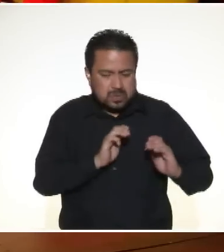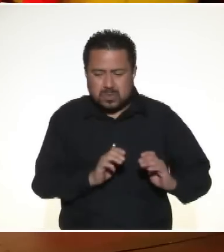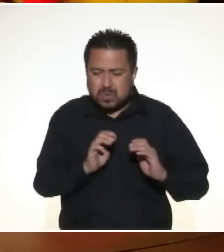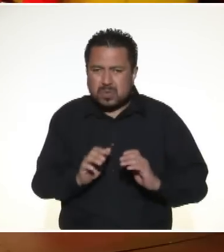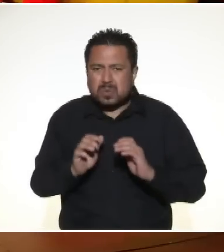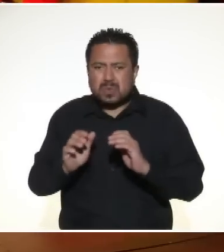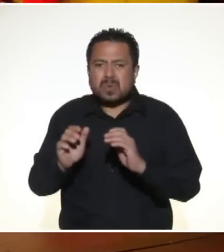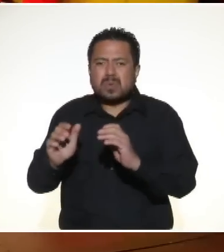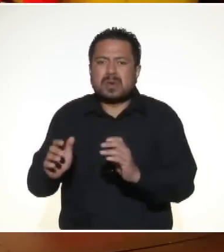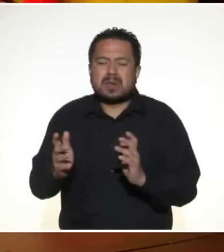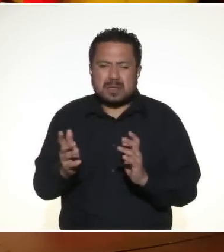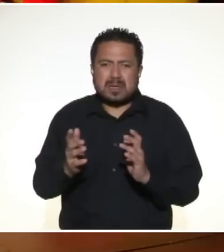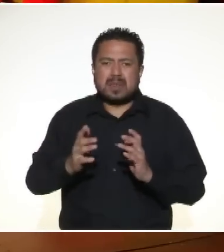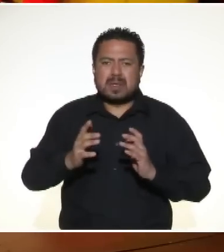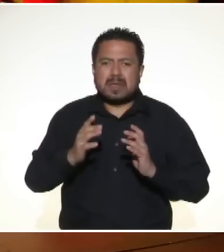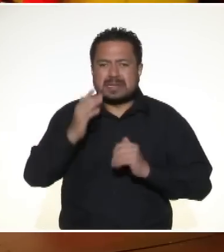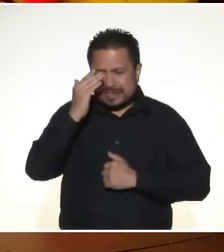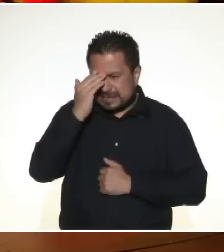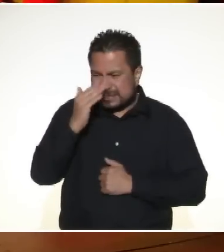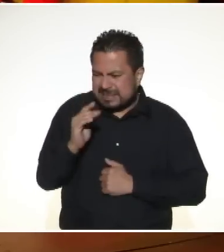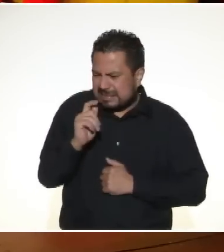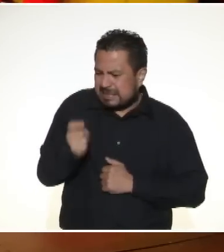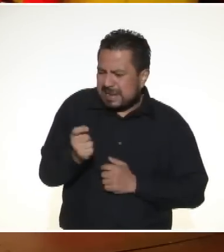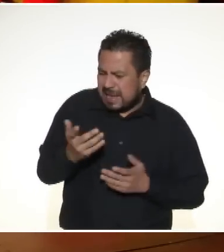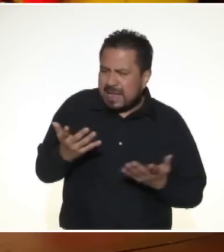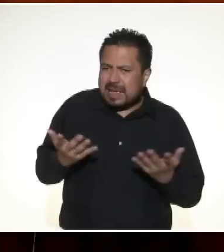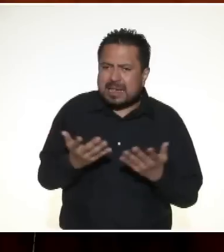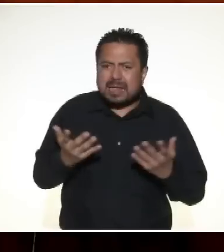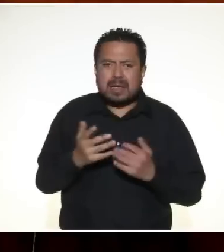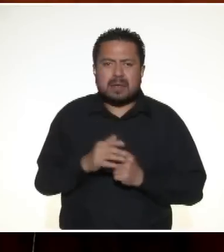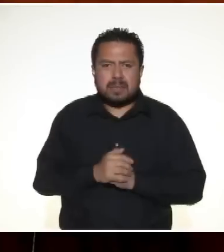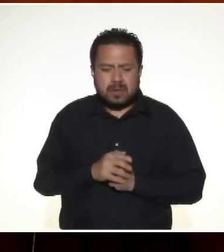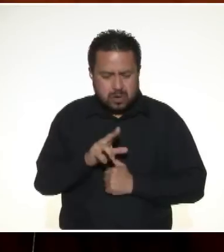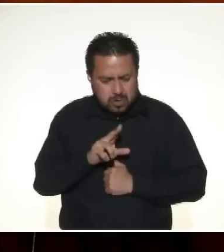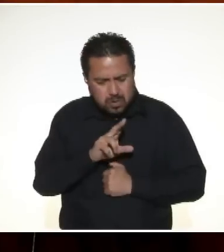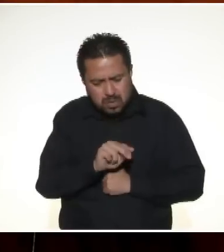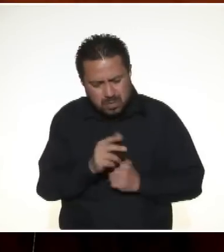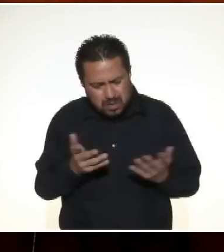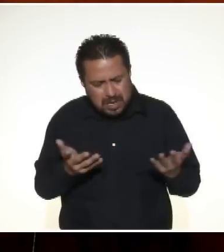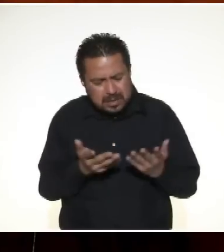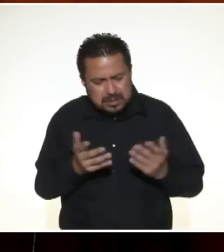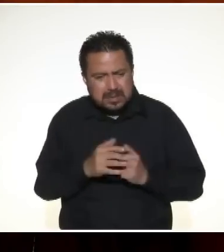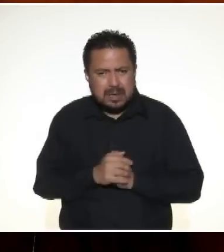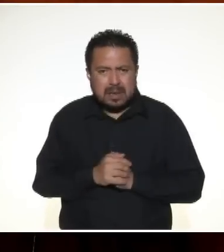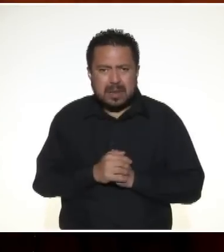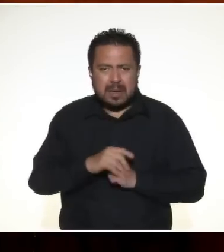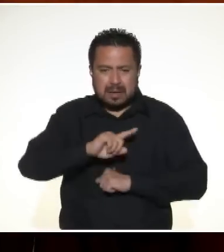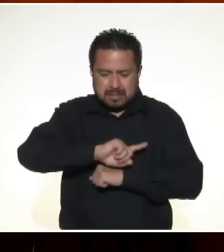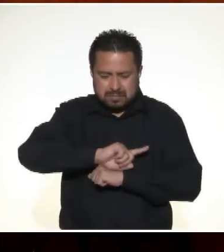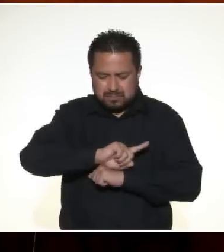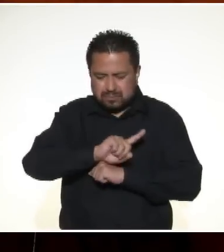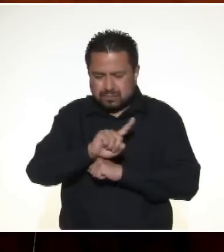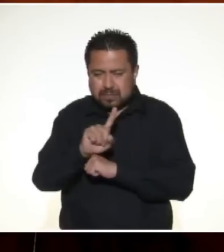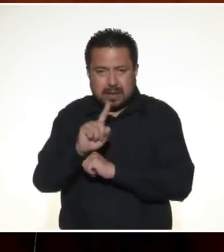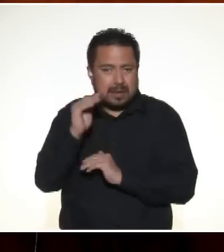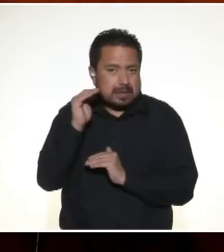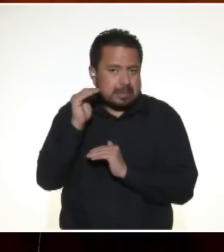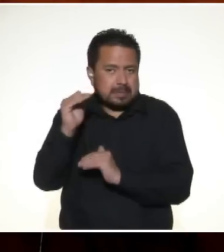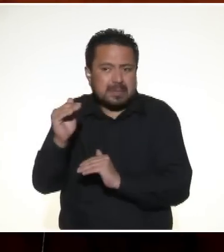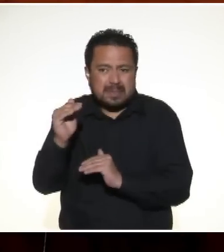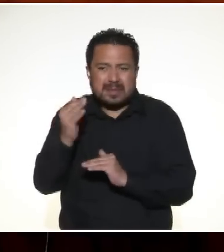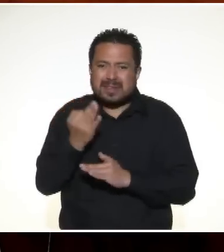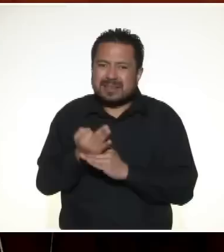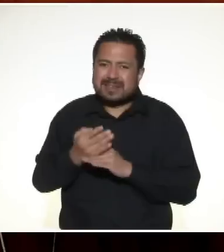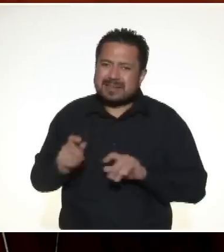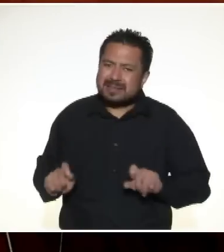desde el saber qué hacer, qué no hacer, límites de velocidad, como veíamos en